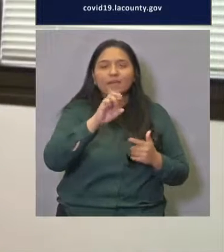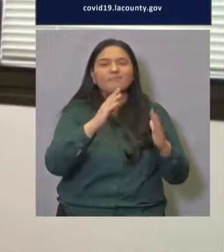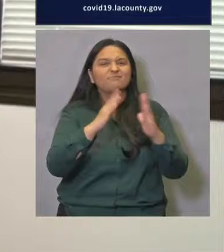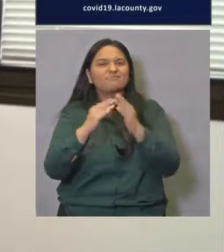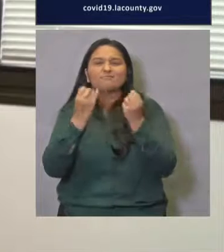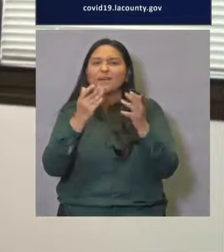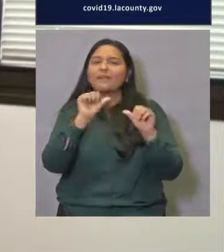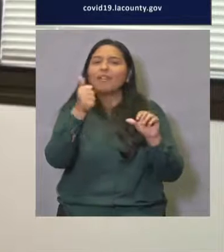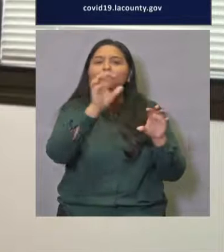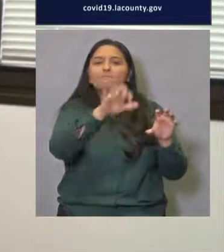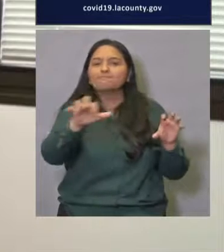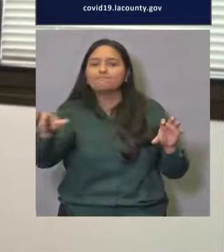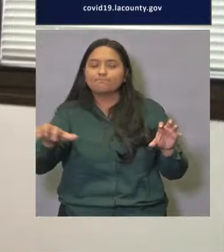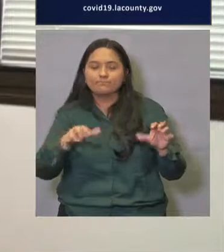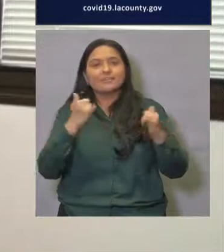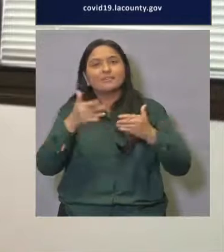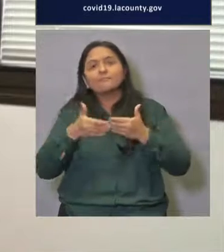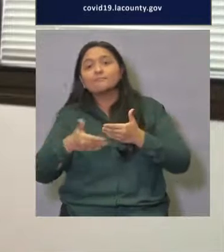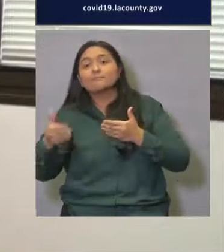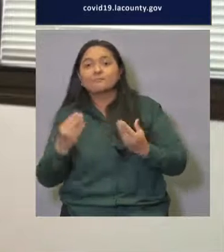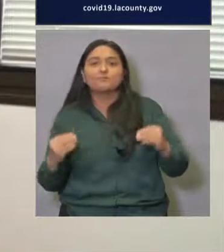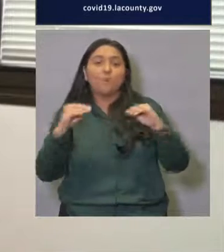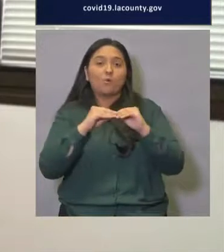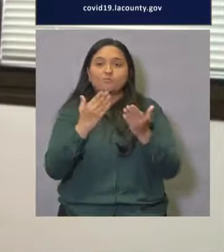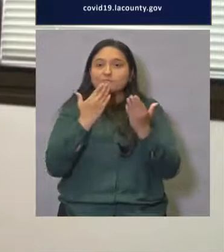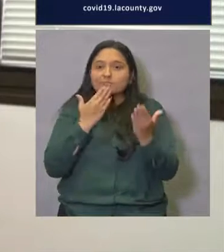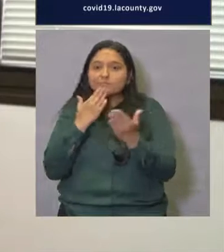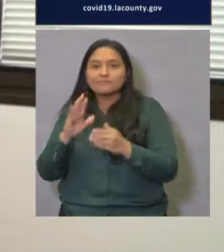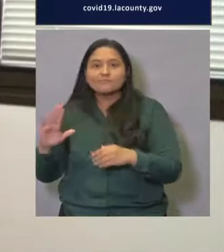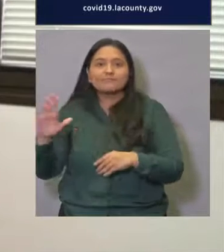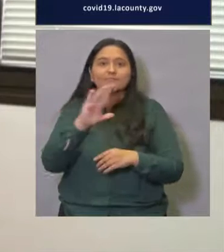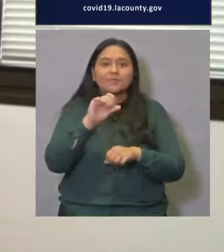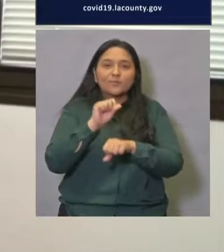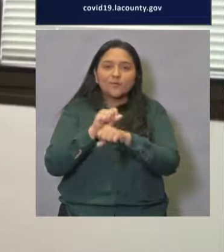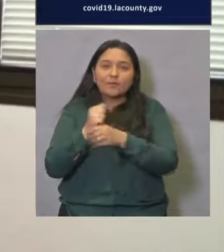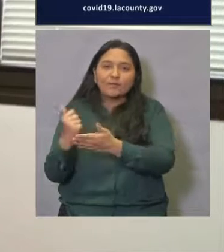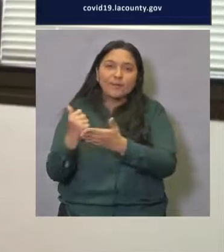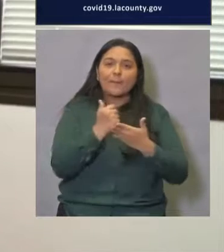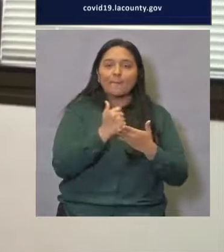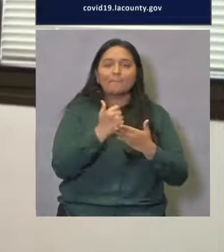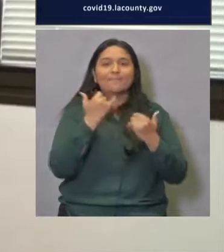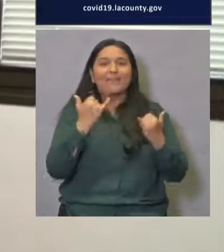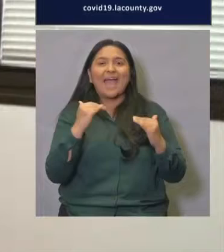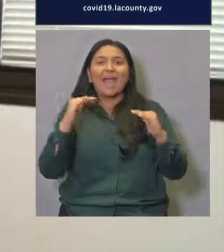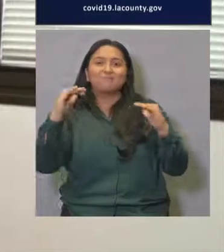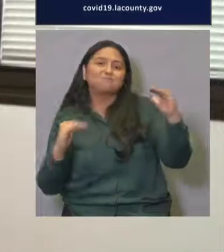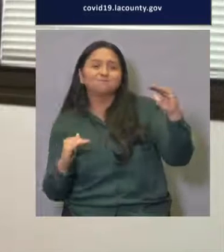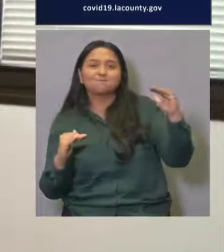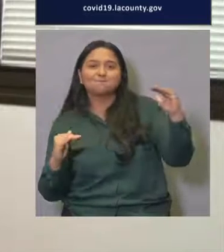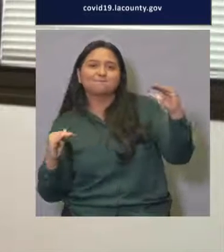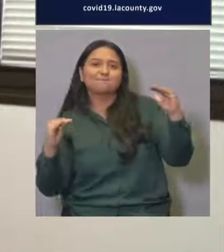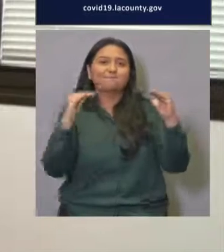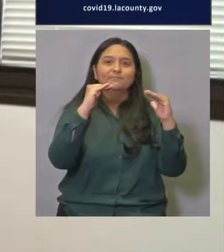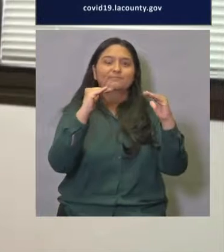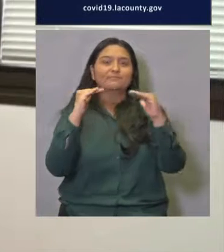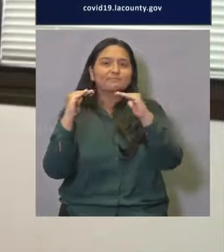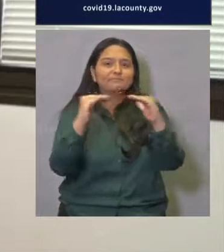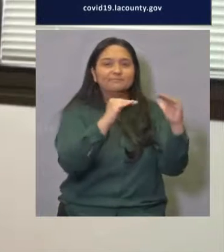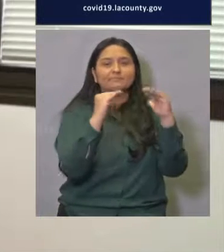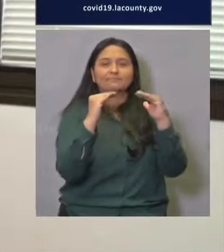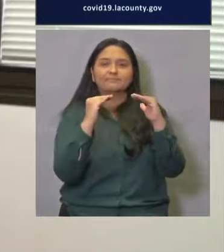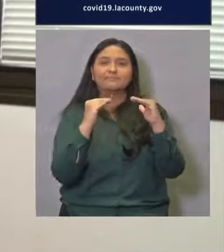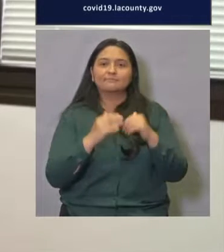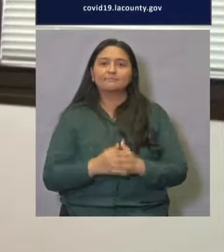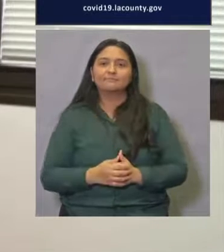venir. Gracias a estos socios, el condado está cerrando estas brechas de equidad que han perjudicado nuestra respuesta a